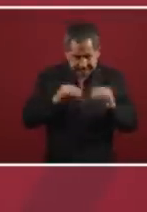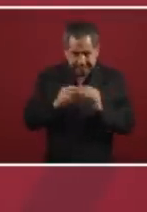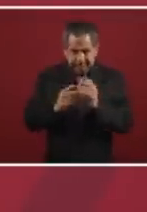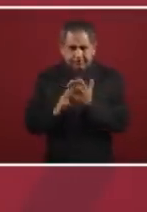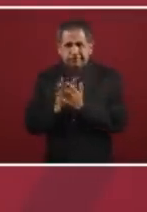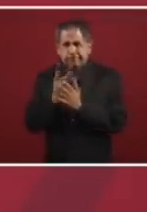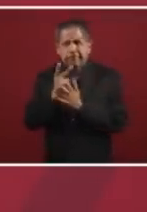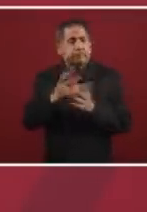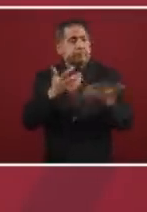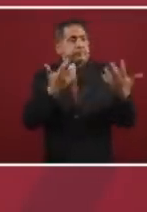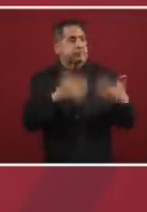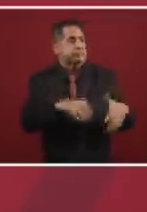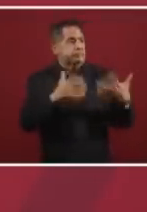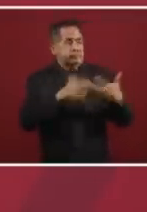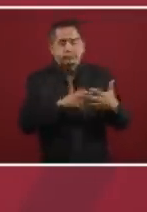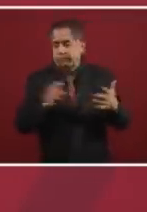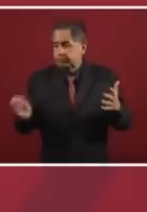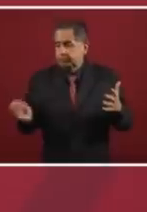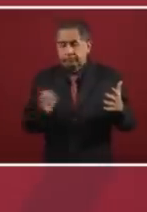ceras